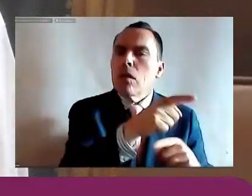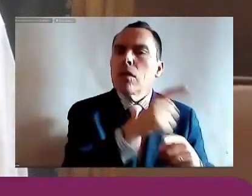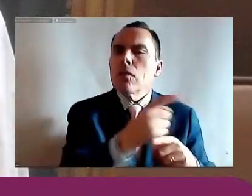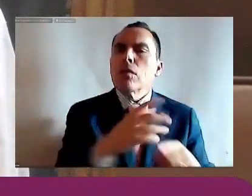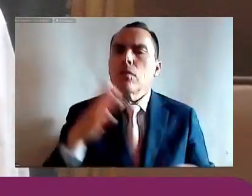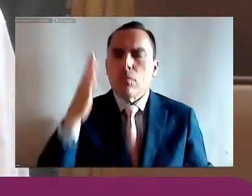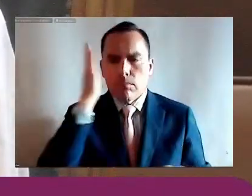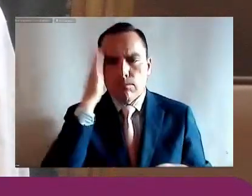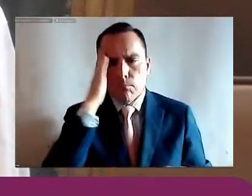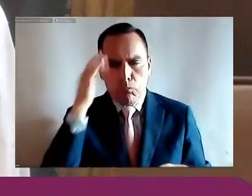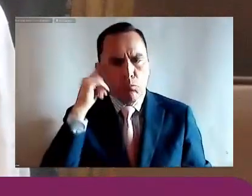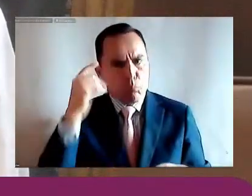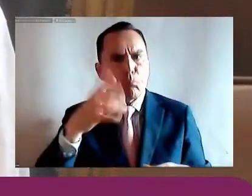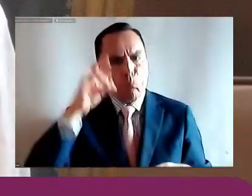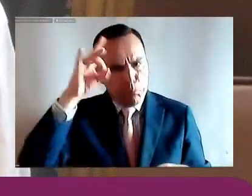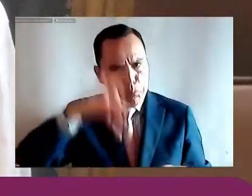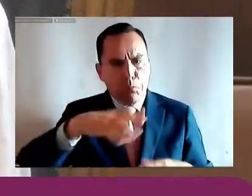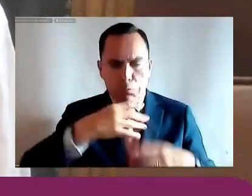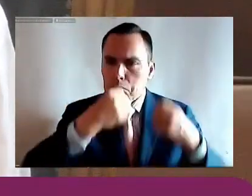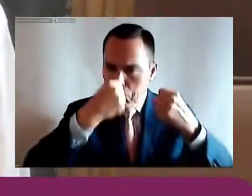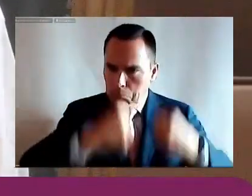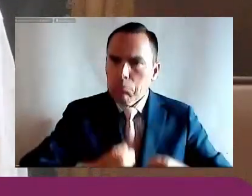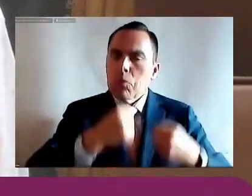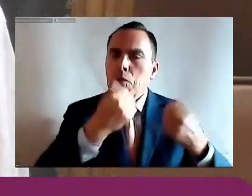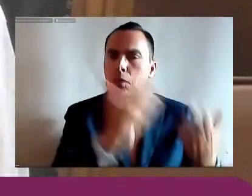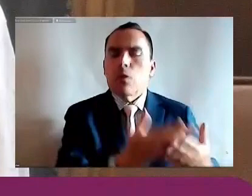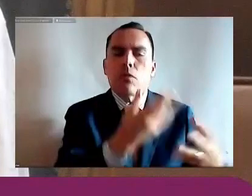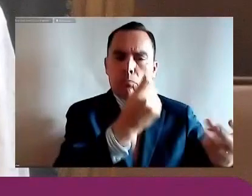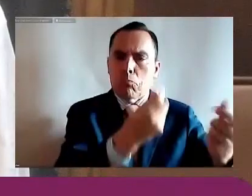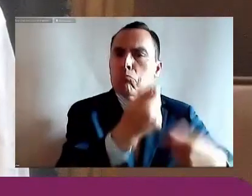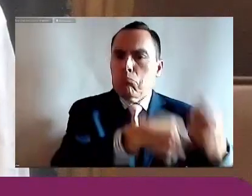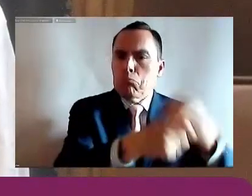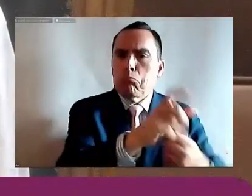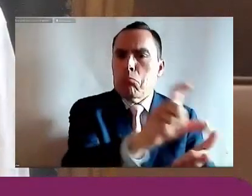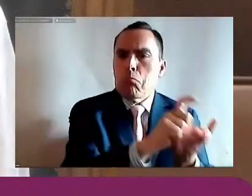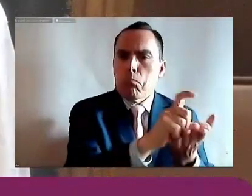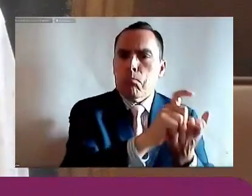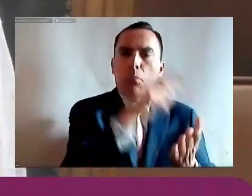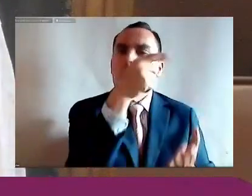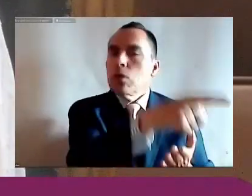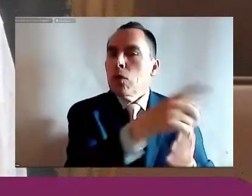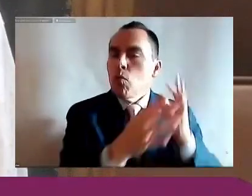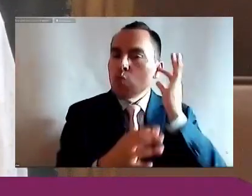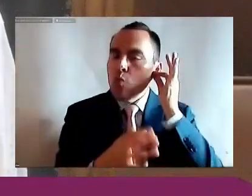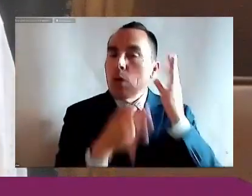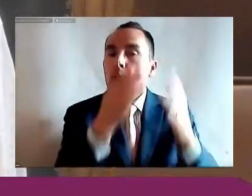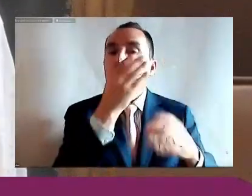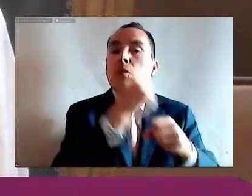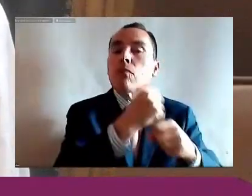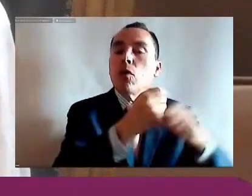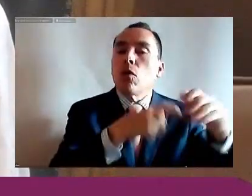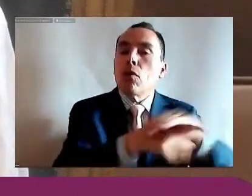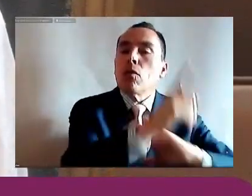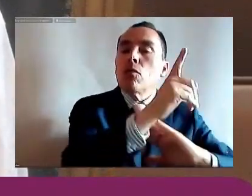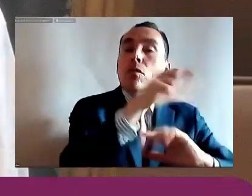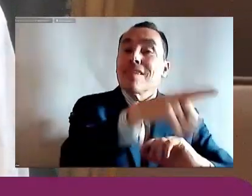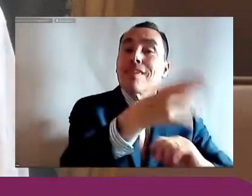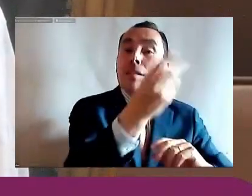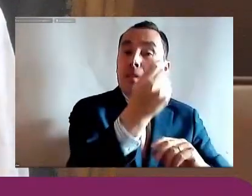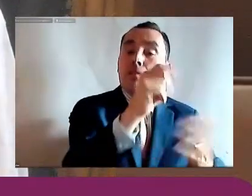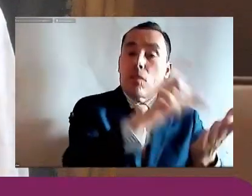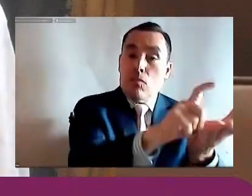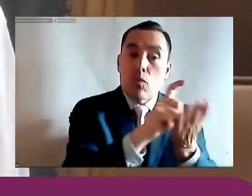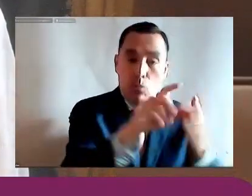generar ingresos y recursos propios a partir del acceso al trabajo remunerado, pero en igualdad